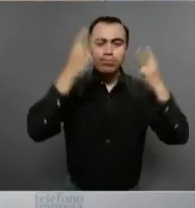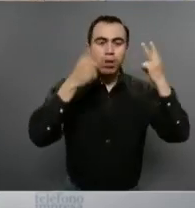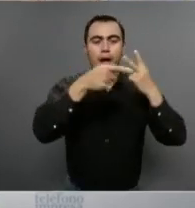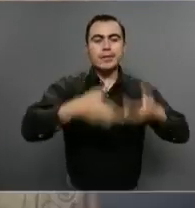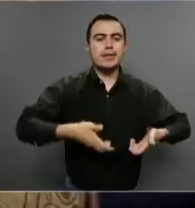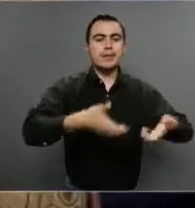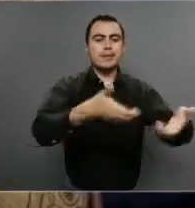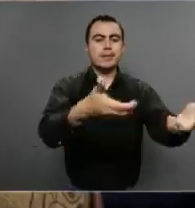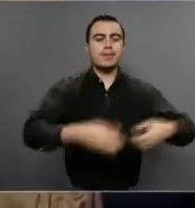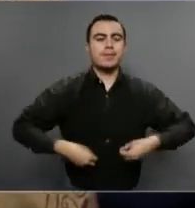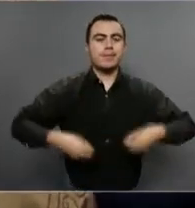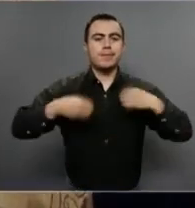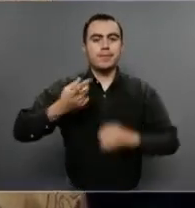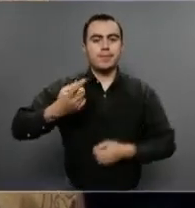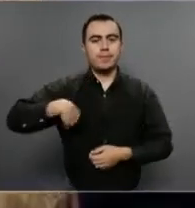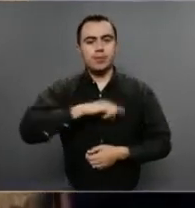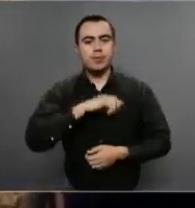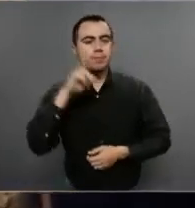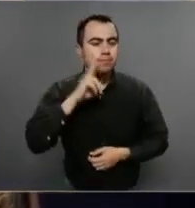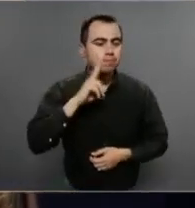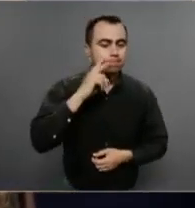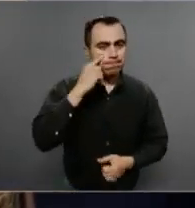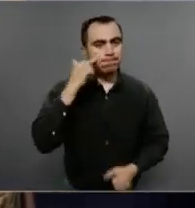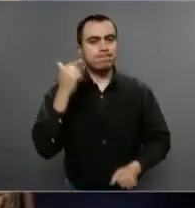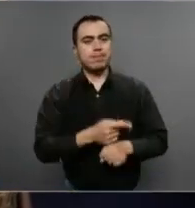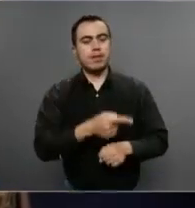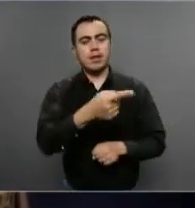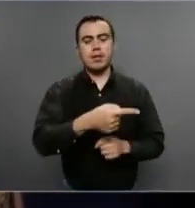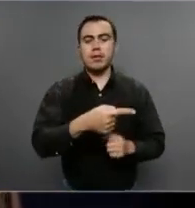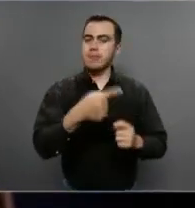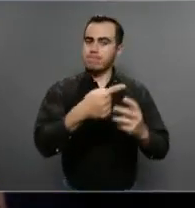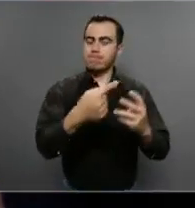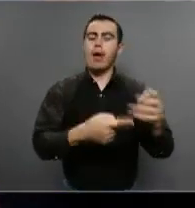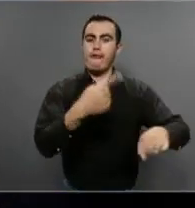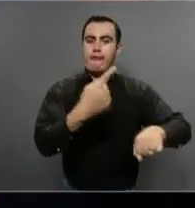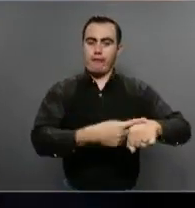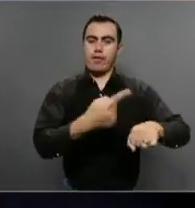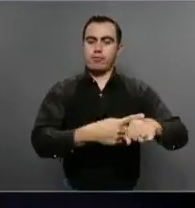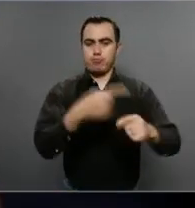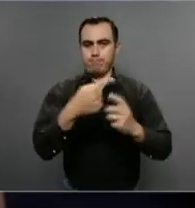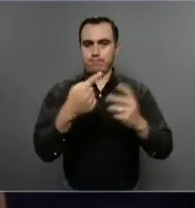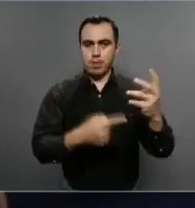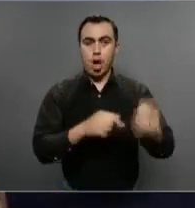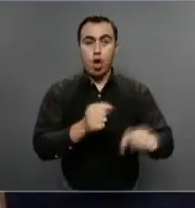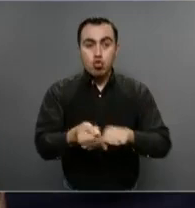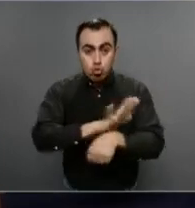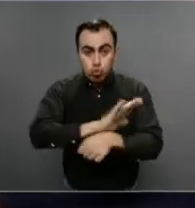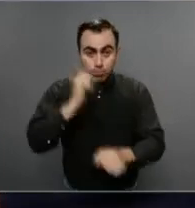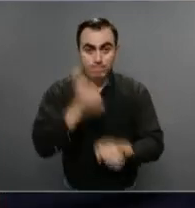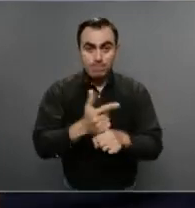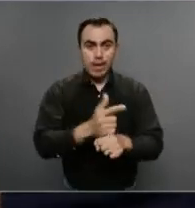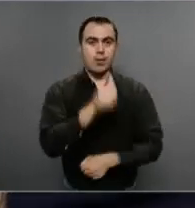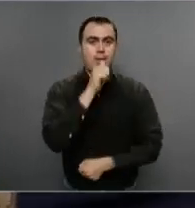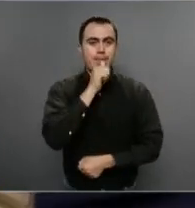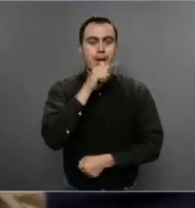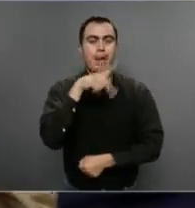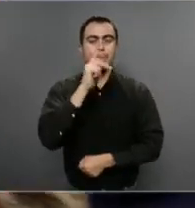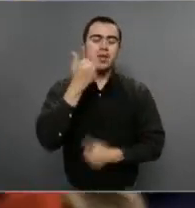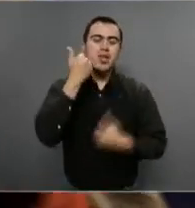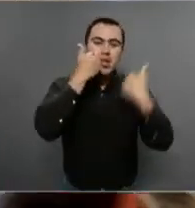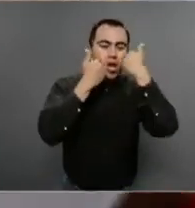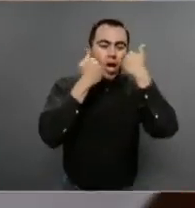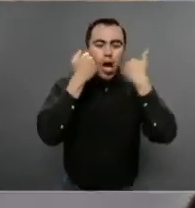identificados 5 casos con indicadores, ¿no? O sea, no están diagnosticados, pero tienen fiebre, tienen tos,